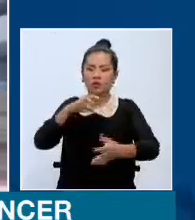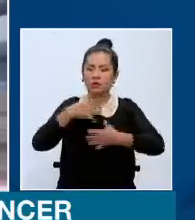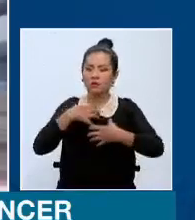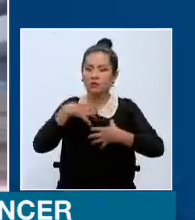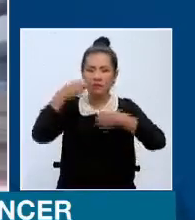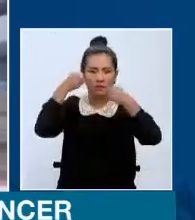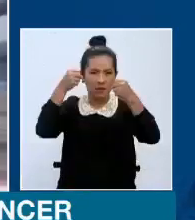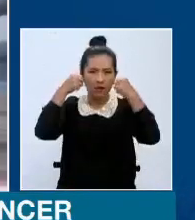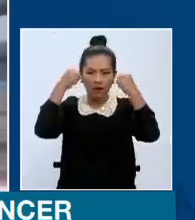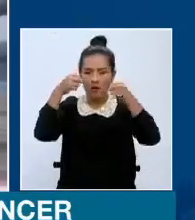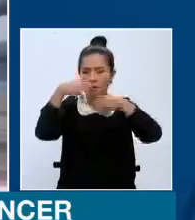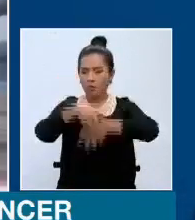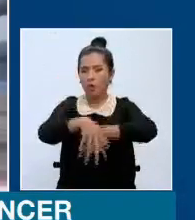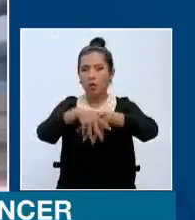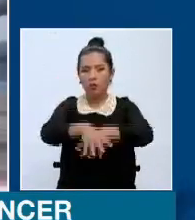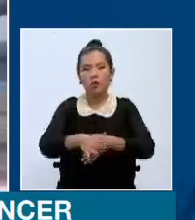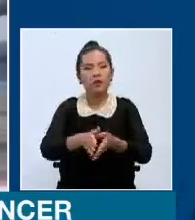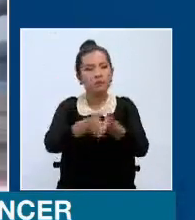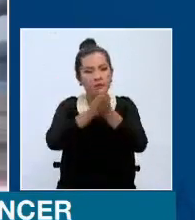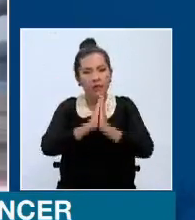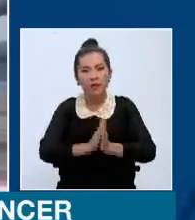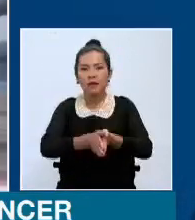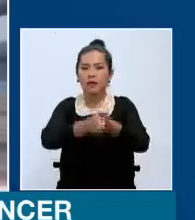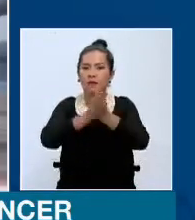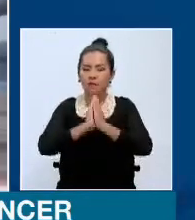pues queríamos tener